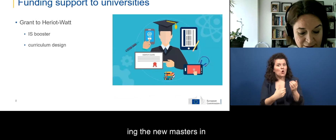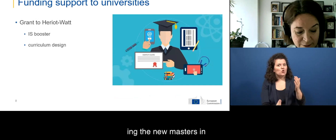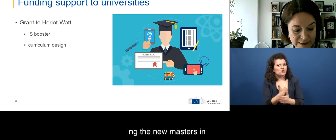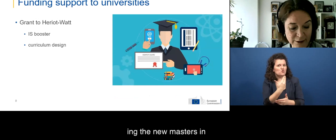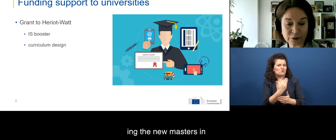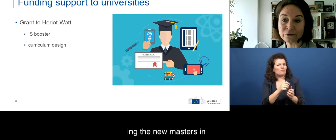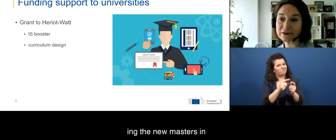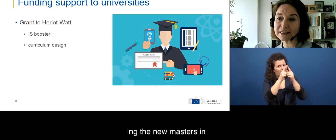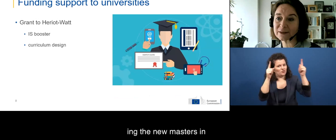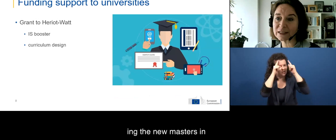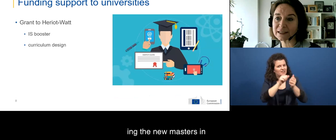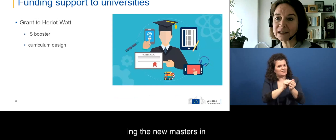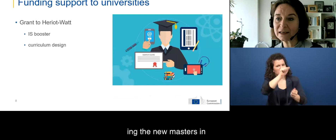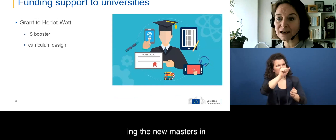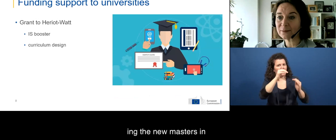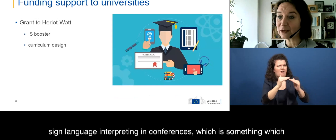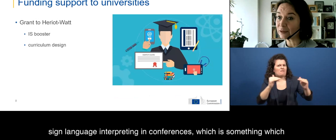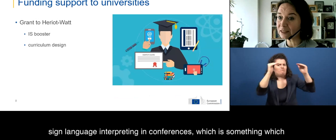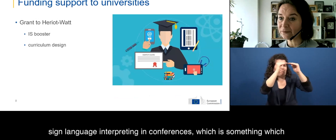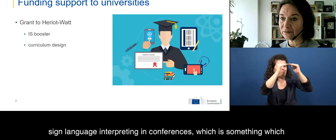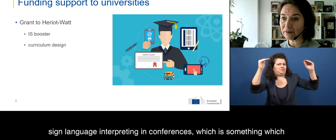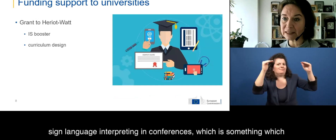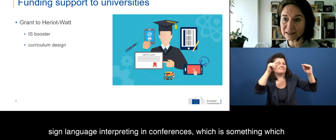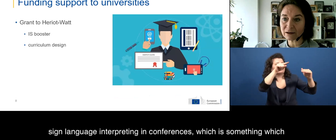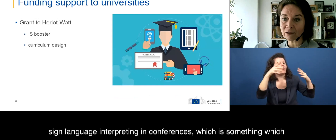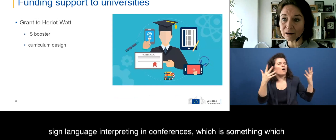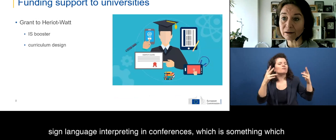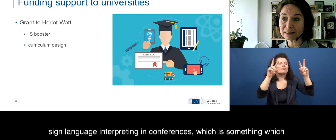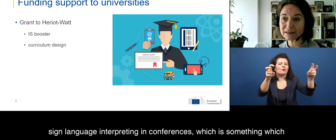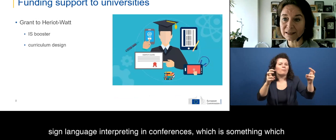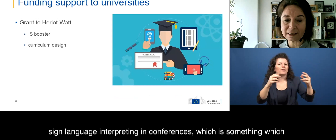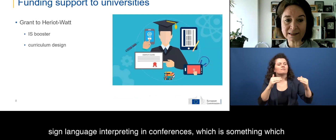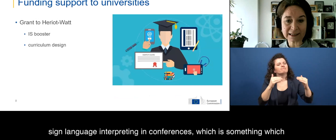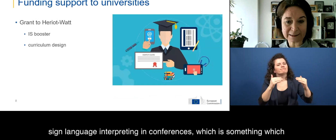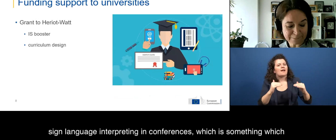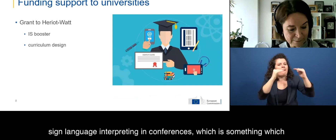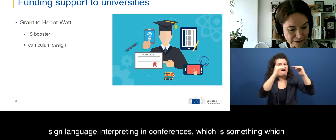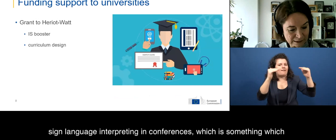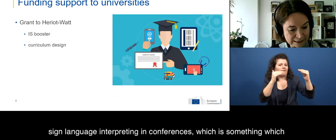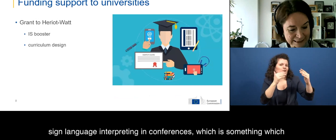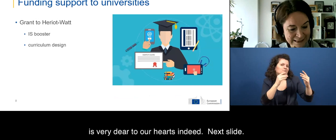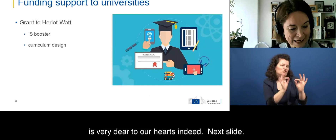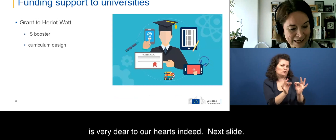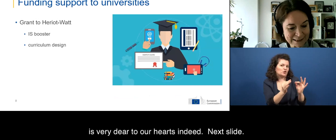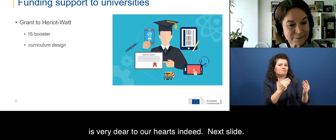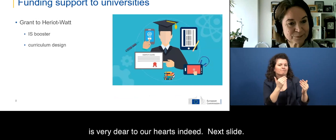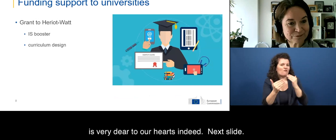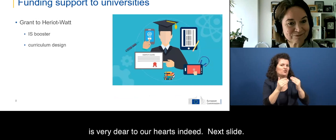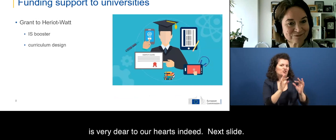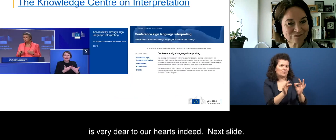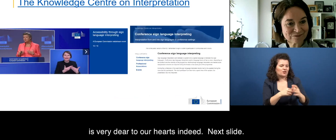apoyar la nueva maestría de interpretación de signos en